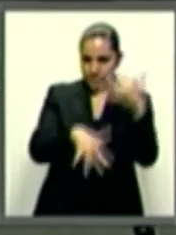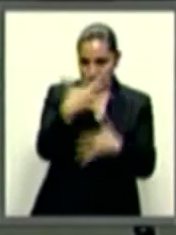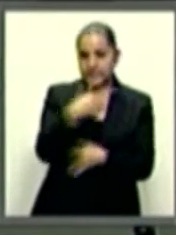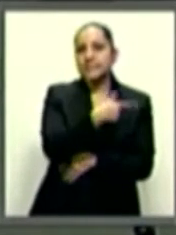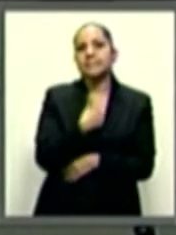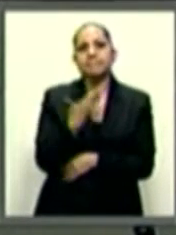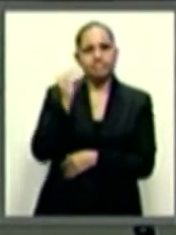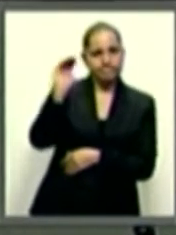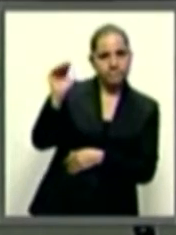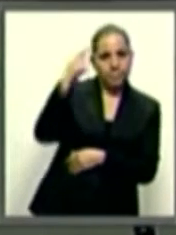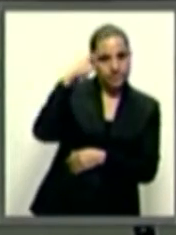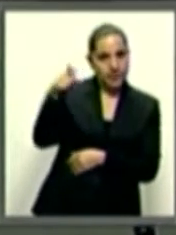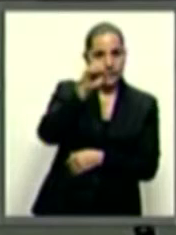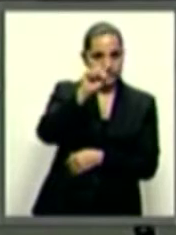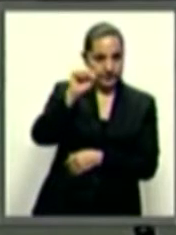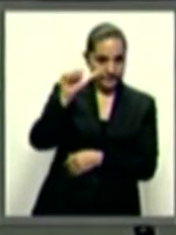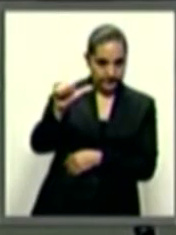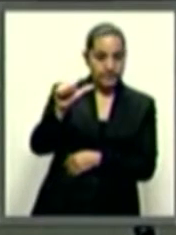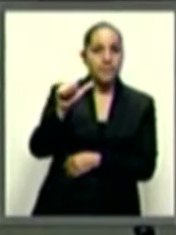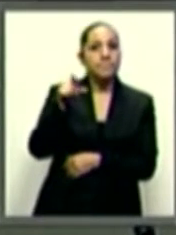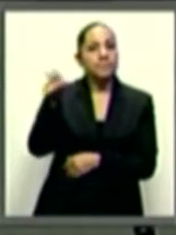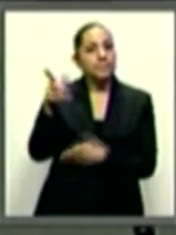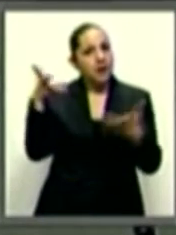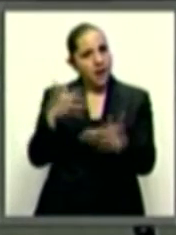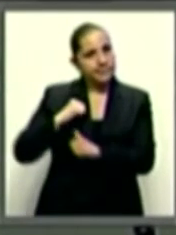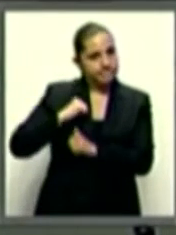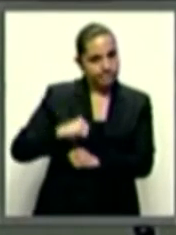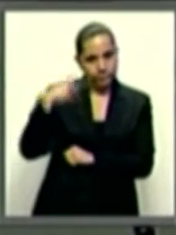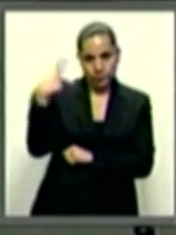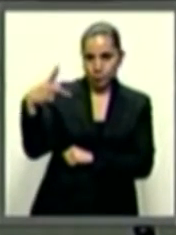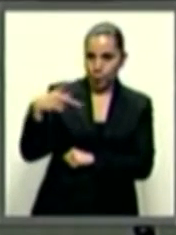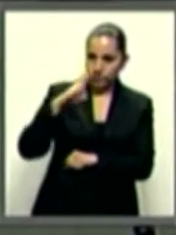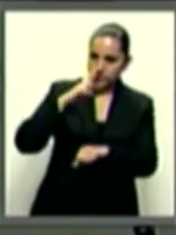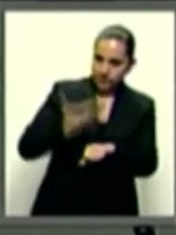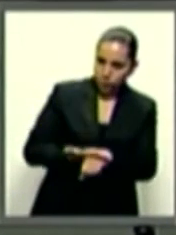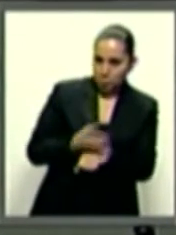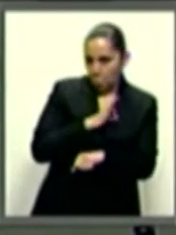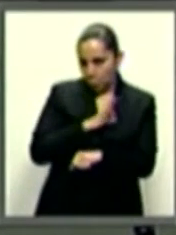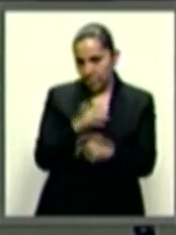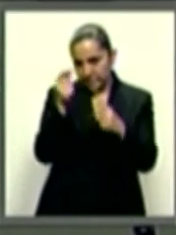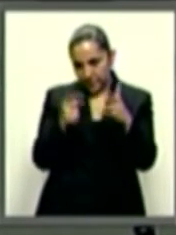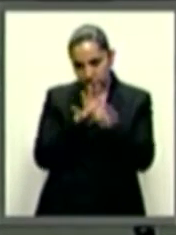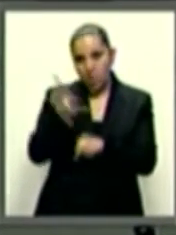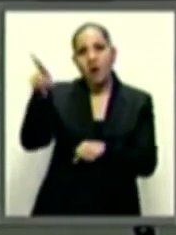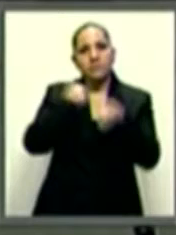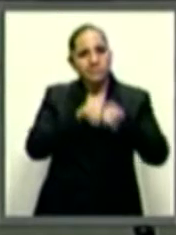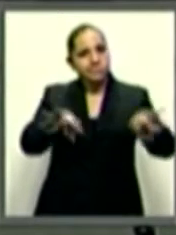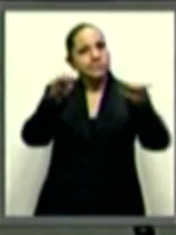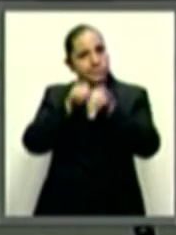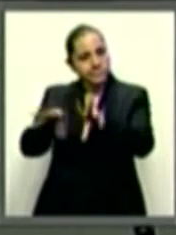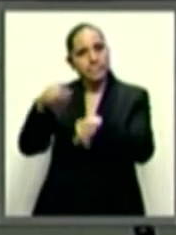exhorta a la Secretaría de Salud a realizar en el ámbito de sus atribuciones una campaña médica para